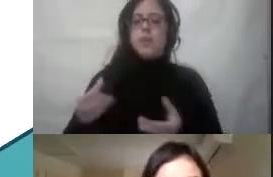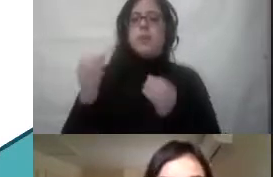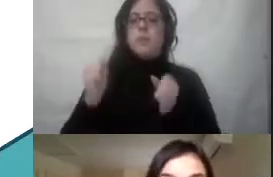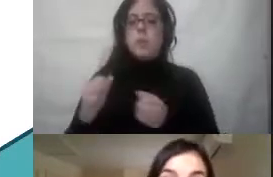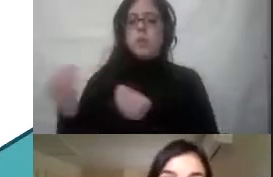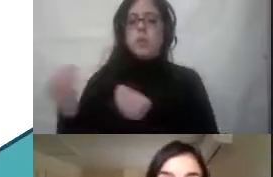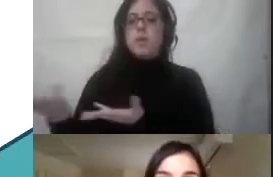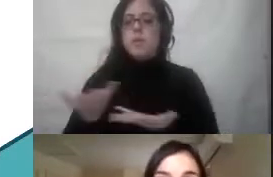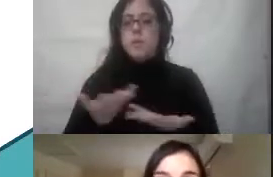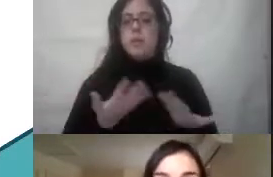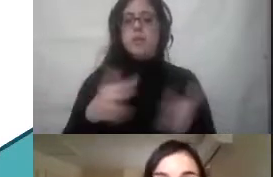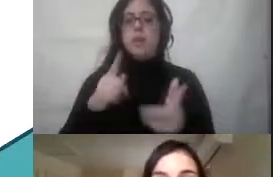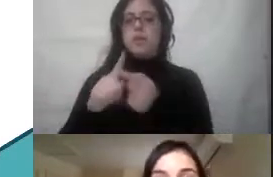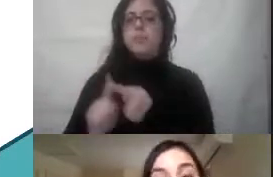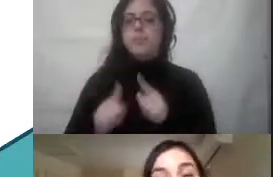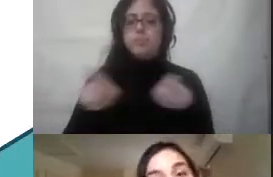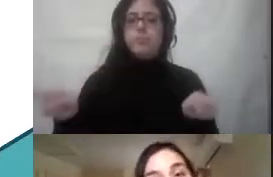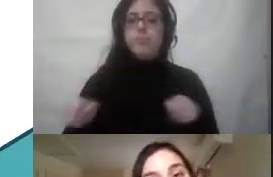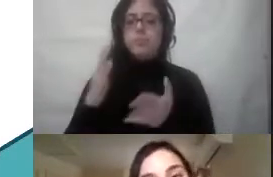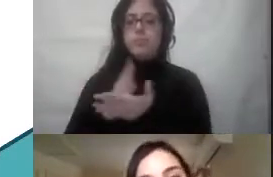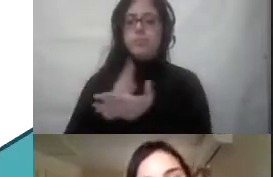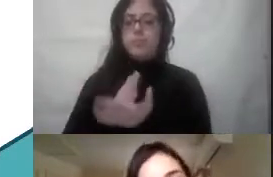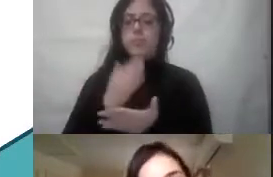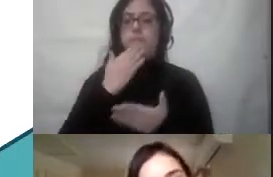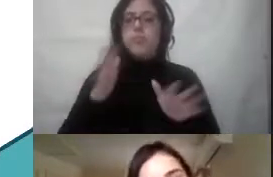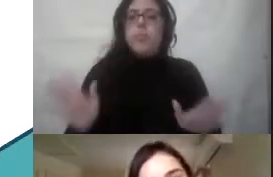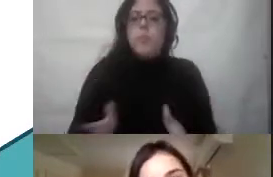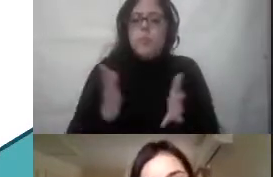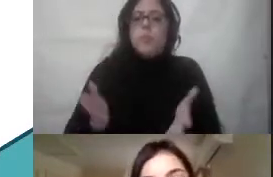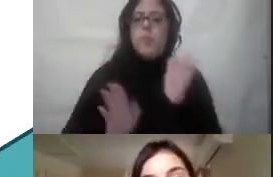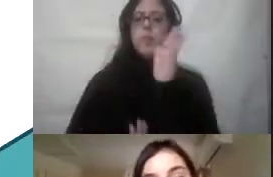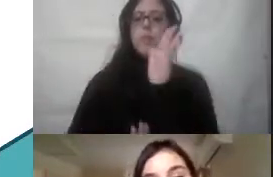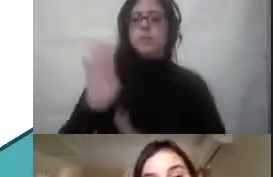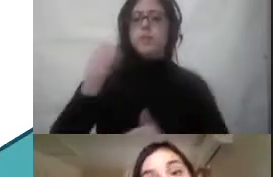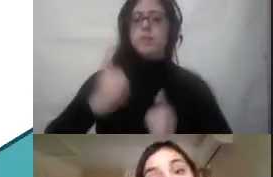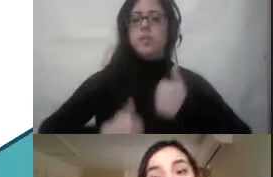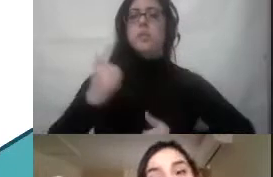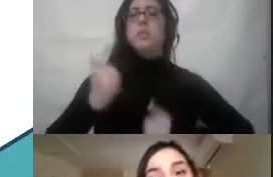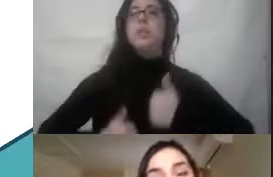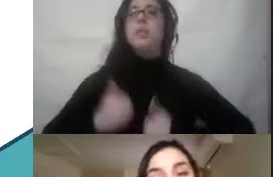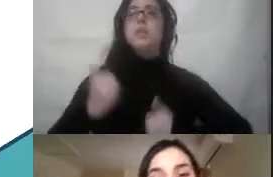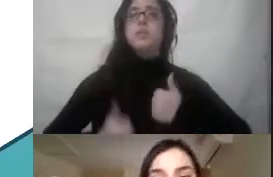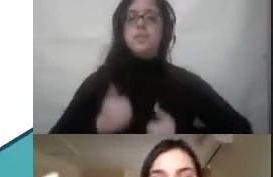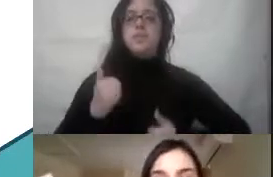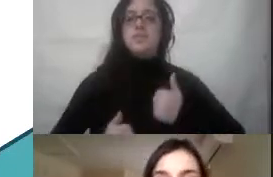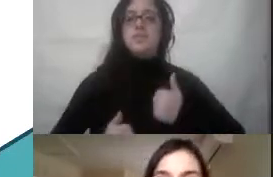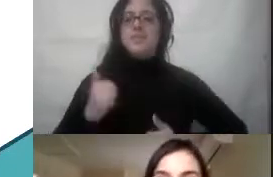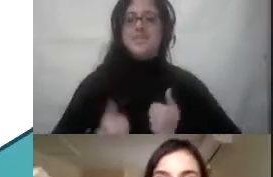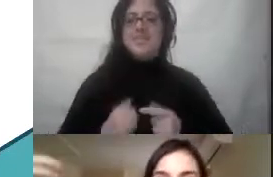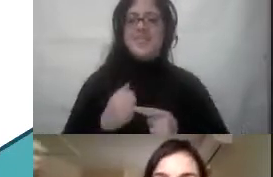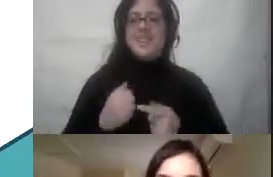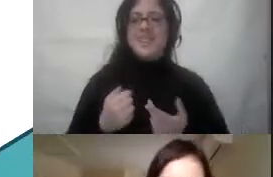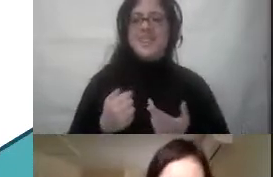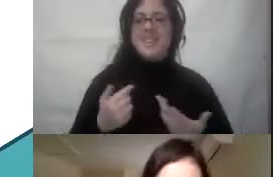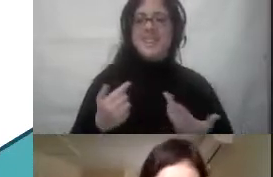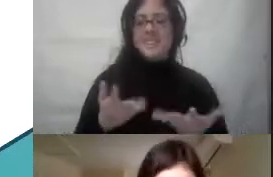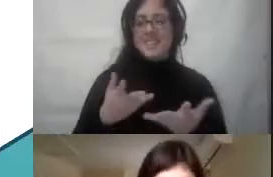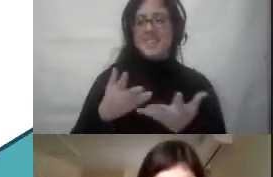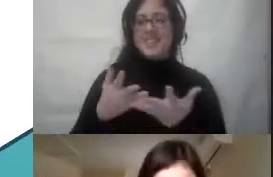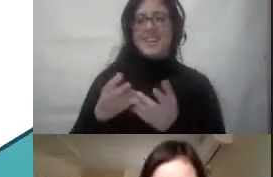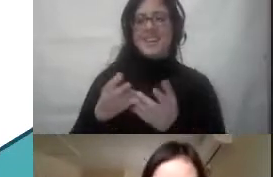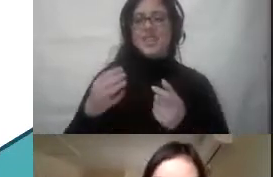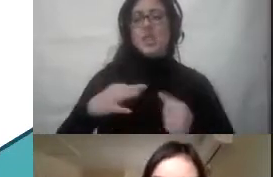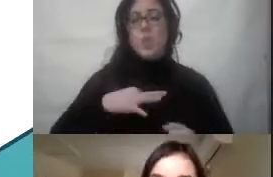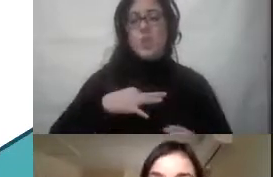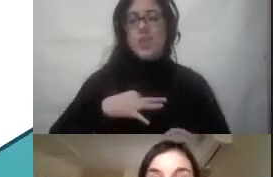participar dentro de la sala de clase, para promover el desarrollo de competencias ciudadanas, que ahí es donde vinculamos las habilidades, los conocimientos y las